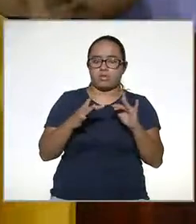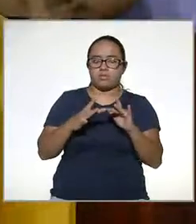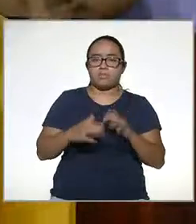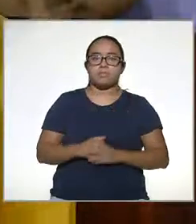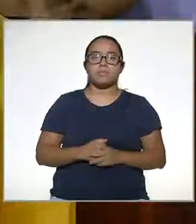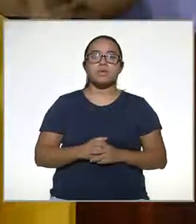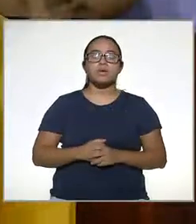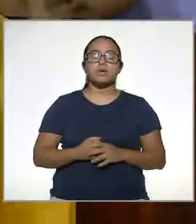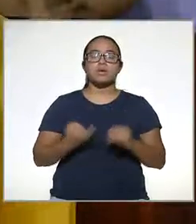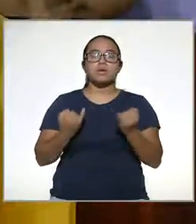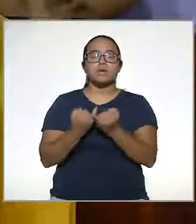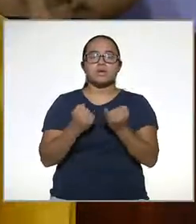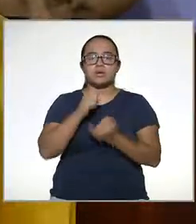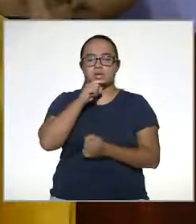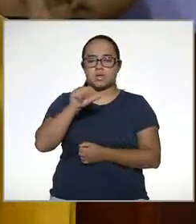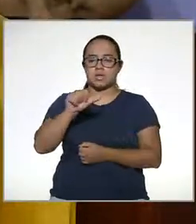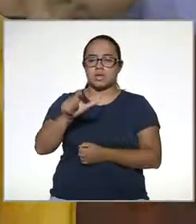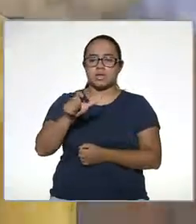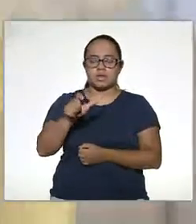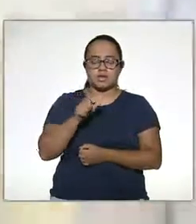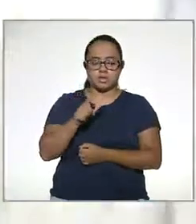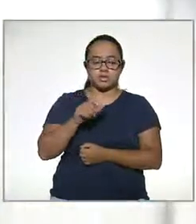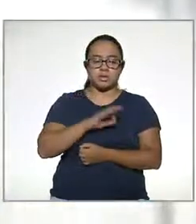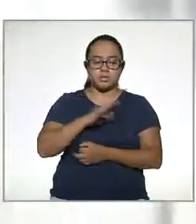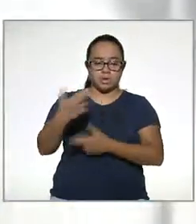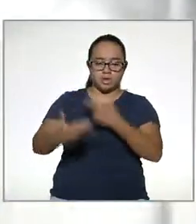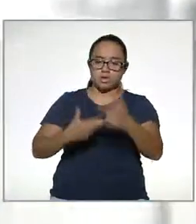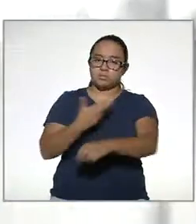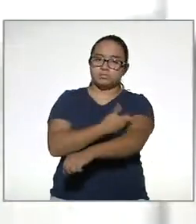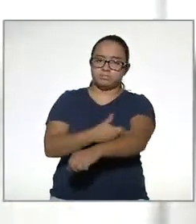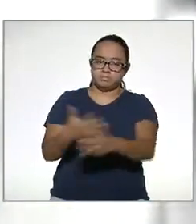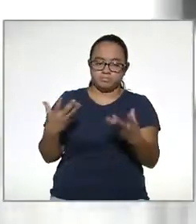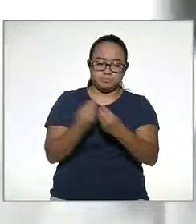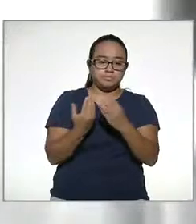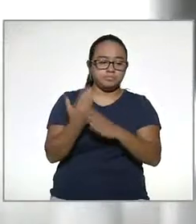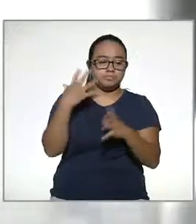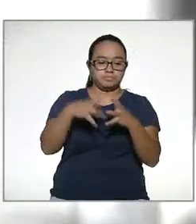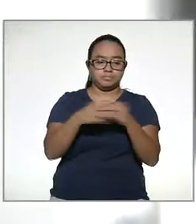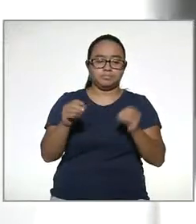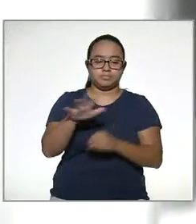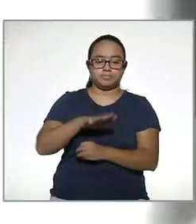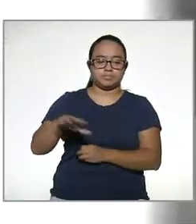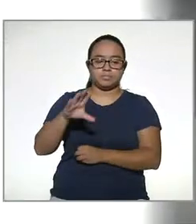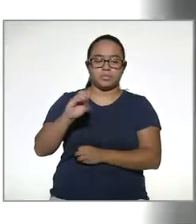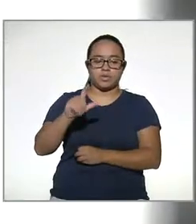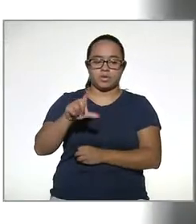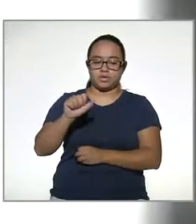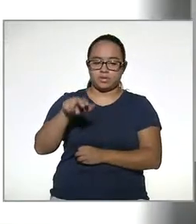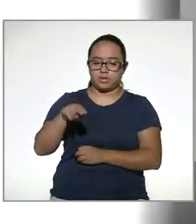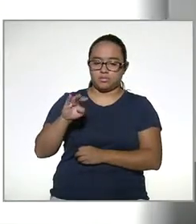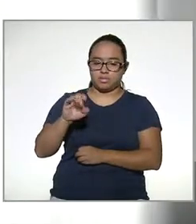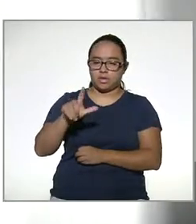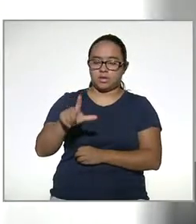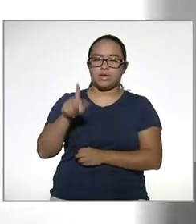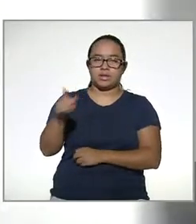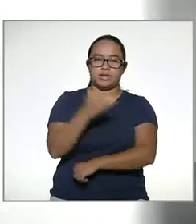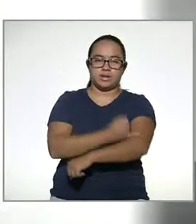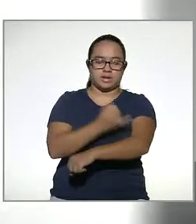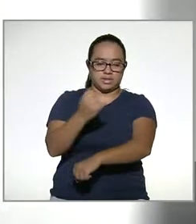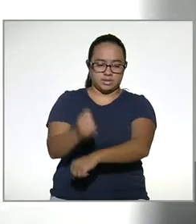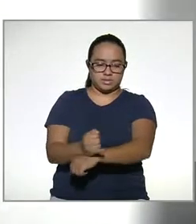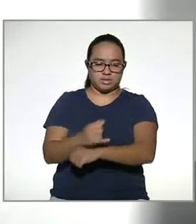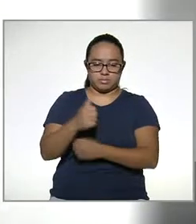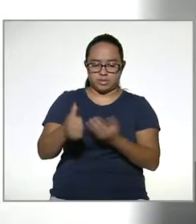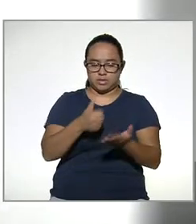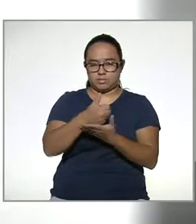pedimos de su ayuda para que Alex Aldo Reyes Ortega vuelva con sus familiares. Él desapareció en la colonia San Miguel de Otongo, en la alcaldía Iztapalapa, aquí en la Ciudad